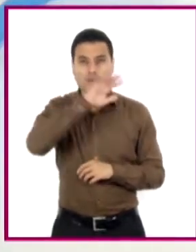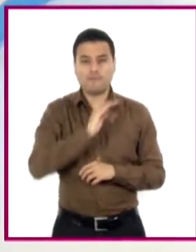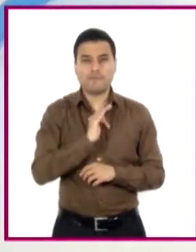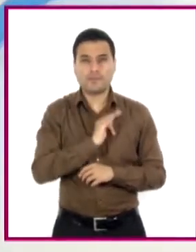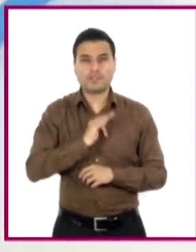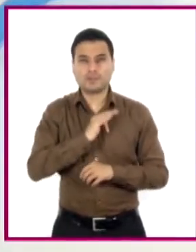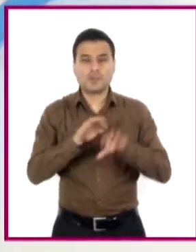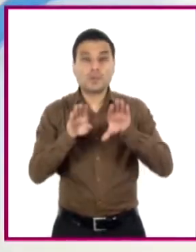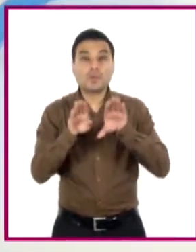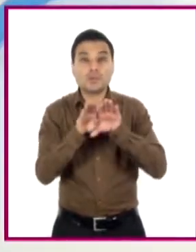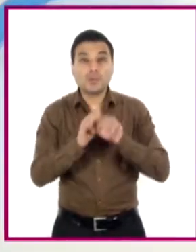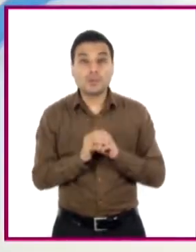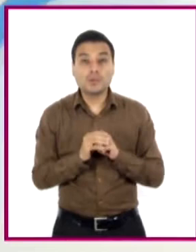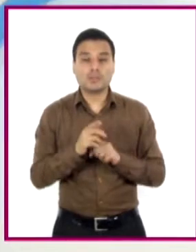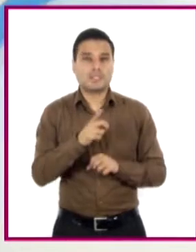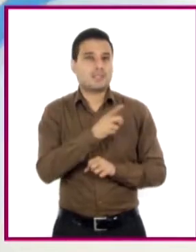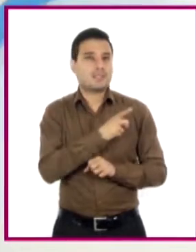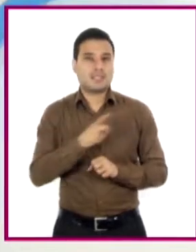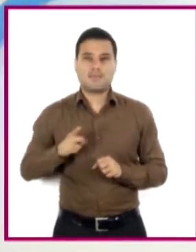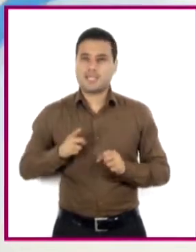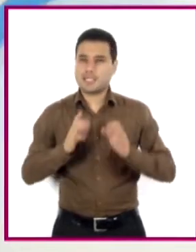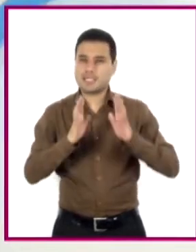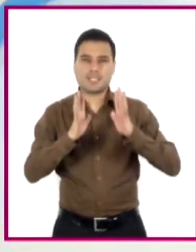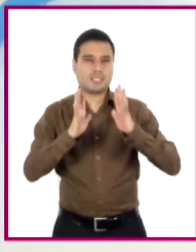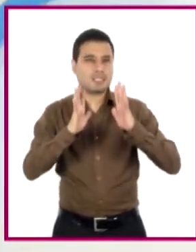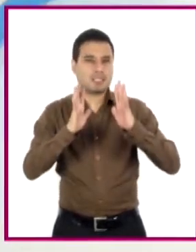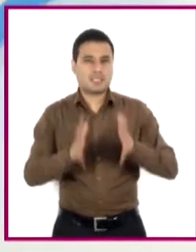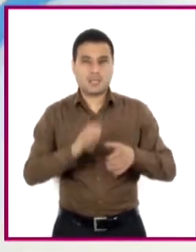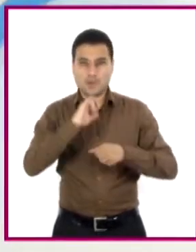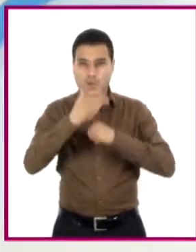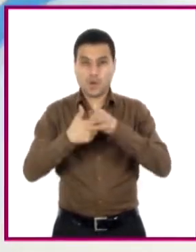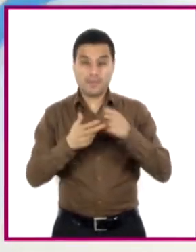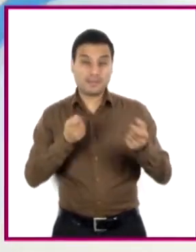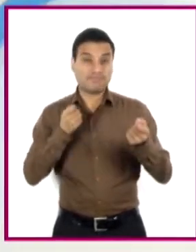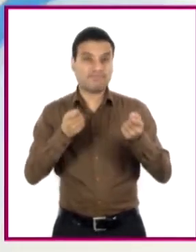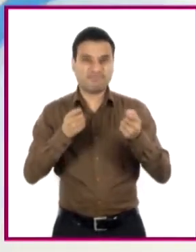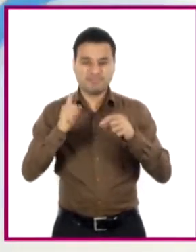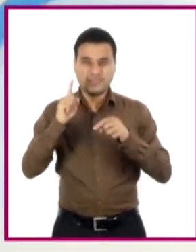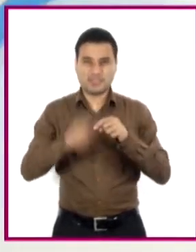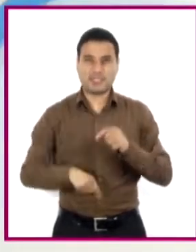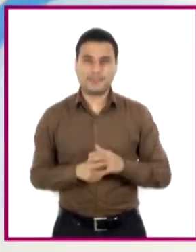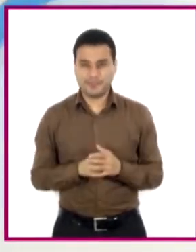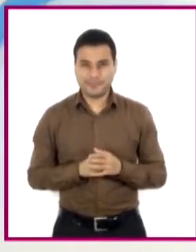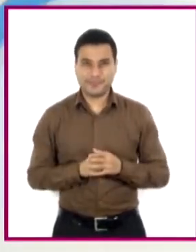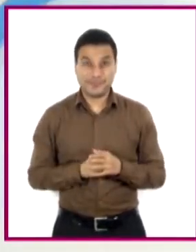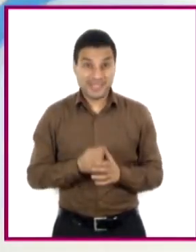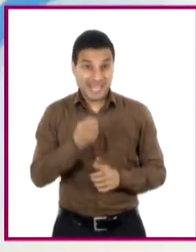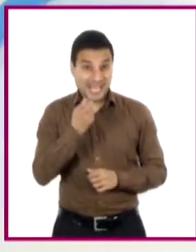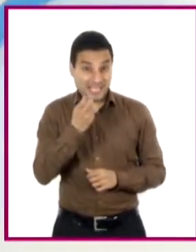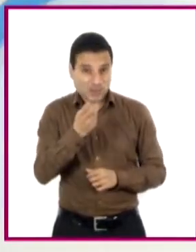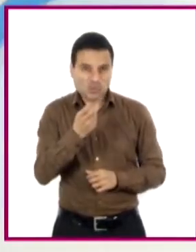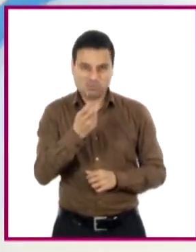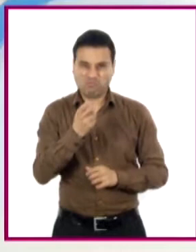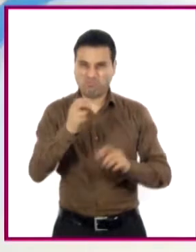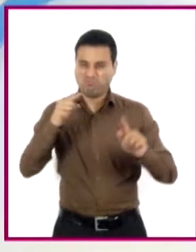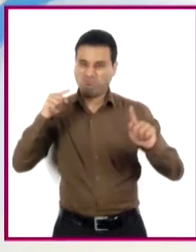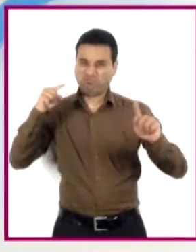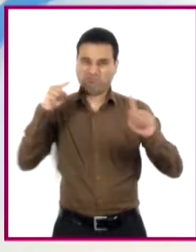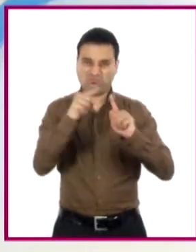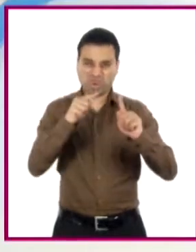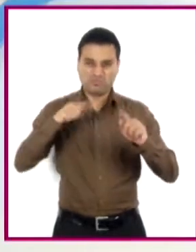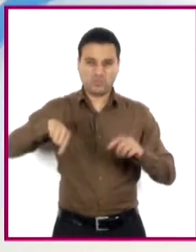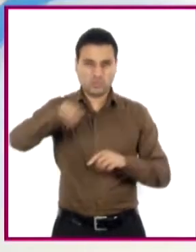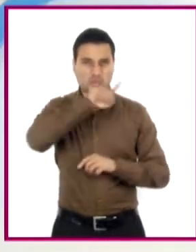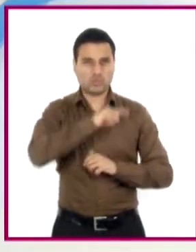quitar el mando y el poder de las manos de los europeos. Este es todo el objeto de nuestra empresa, para